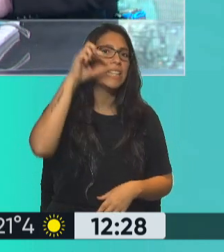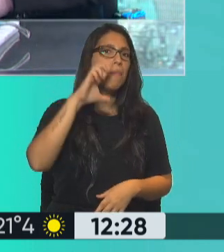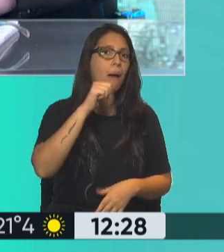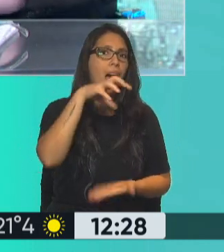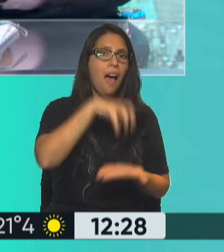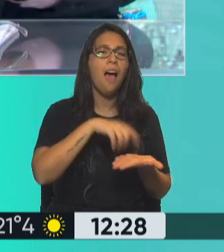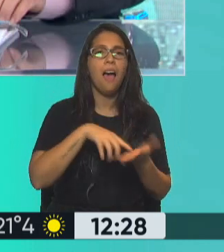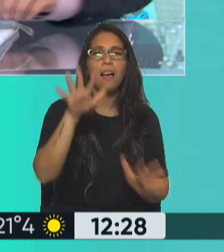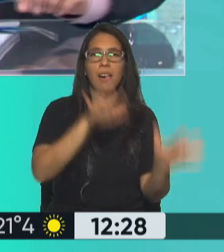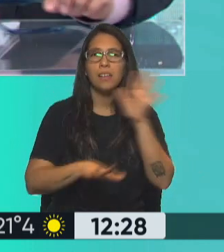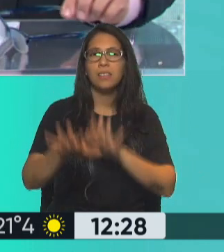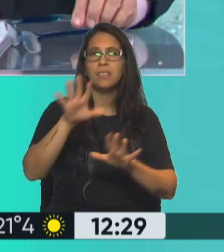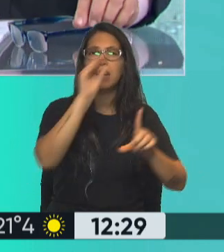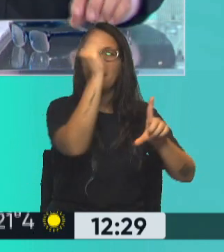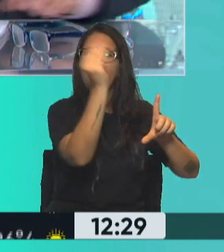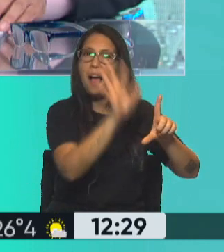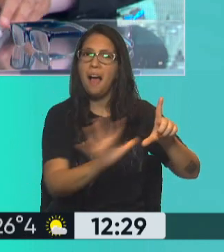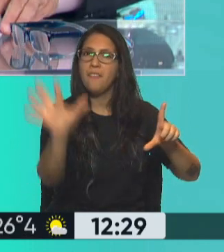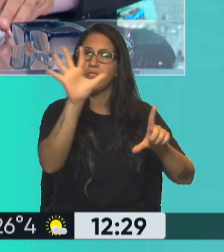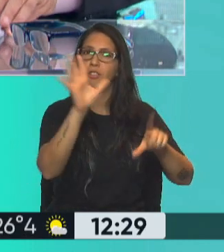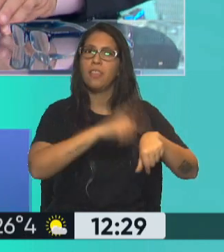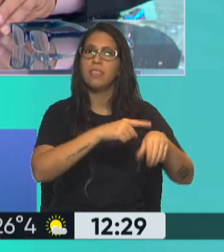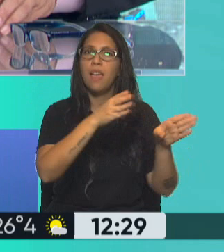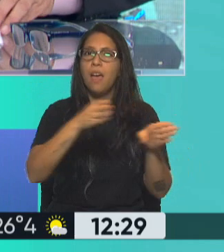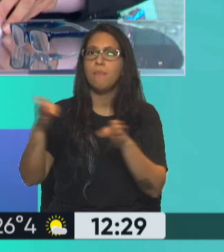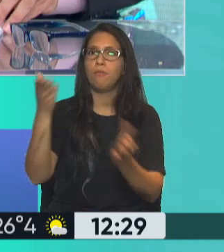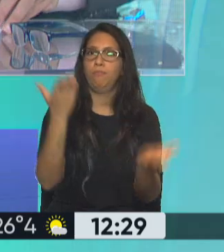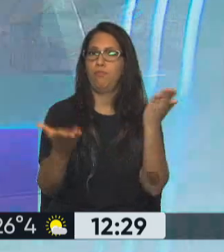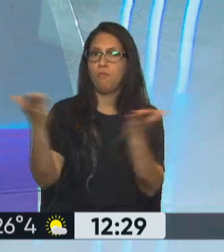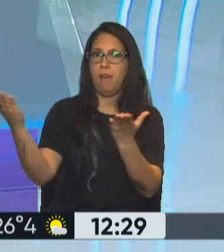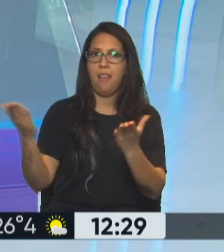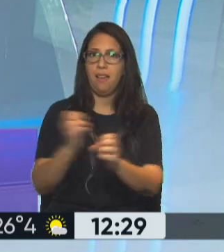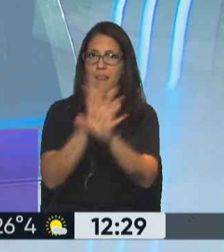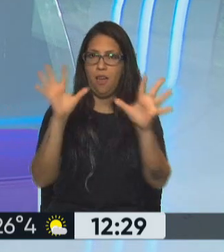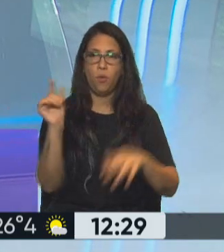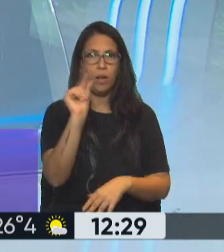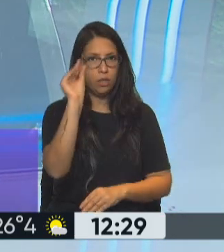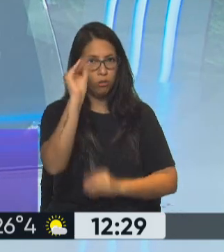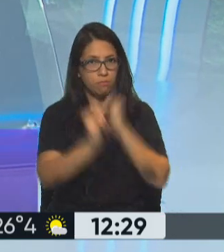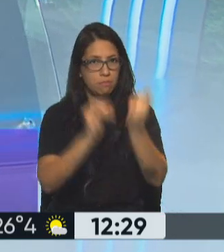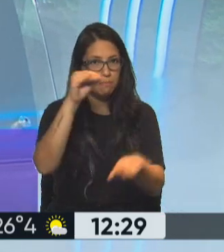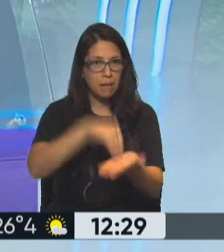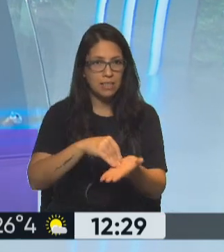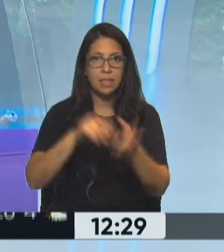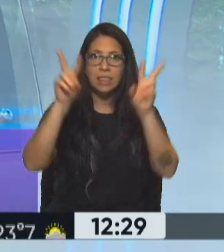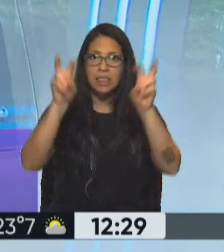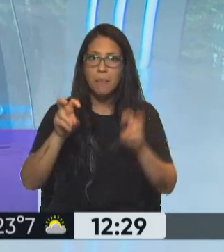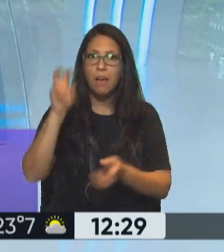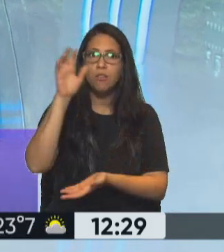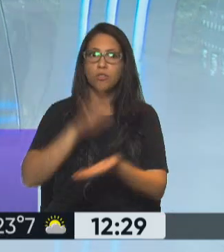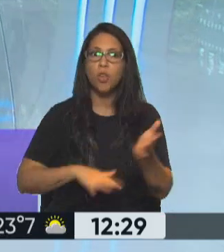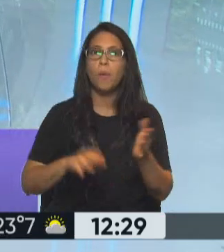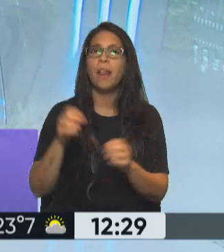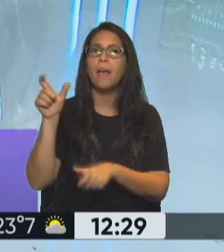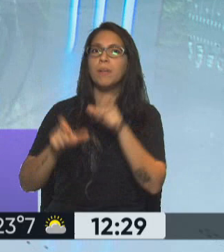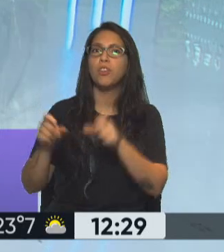este gráfico y comparar los distintos procesos del ciclo. Raúl, vamos a seguir en minutos. El título tiene que ver con los delivery,